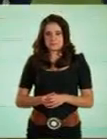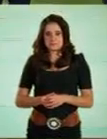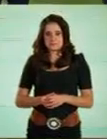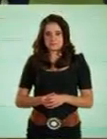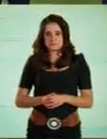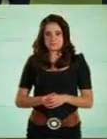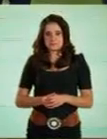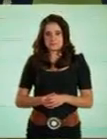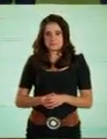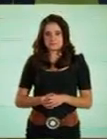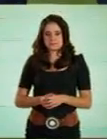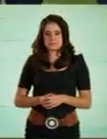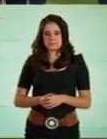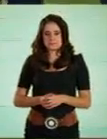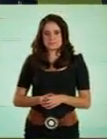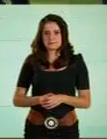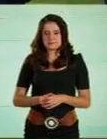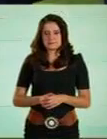Gracias.